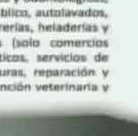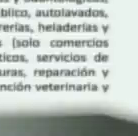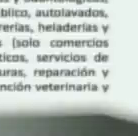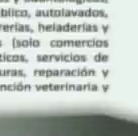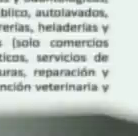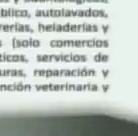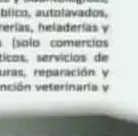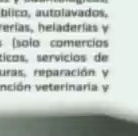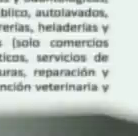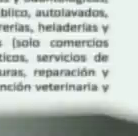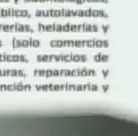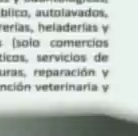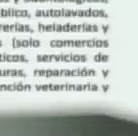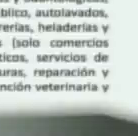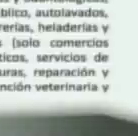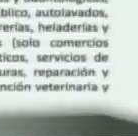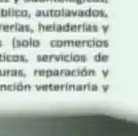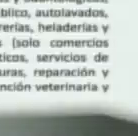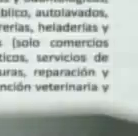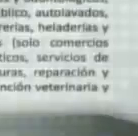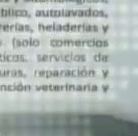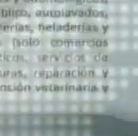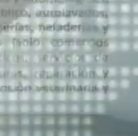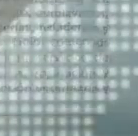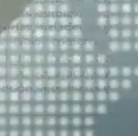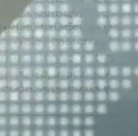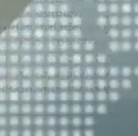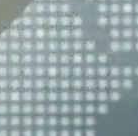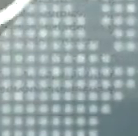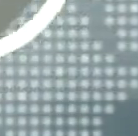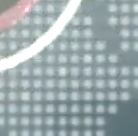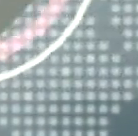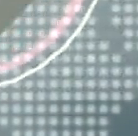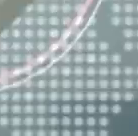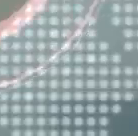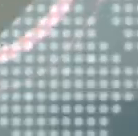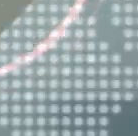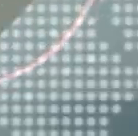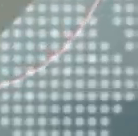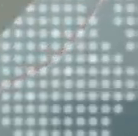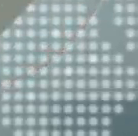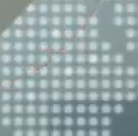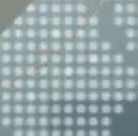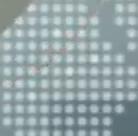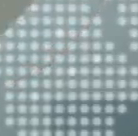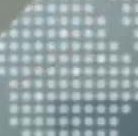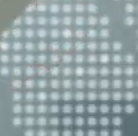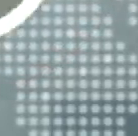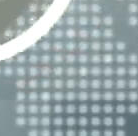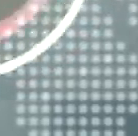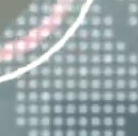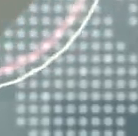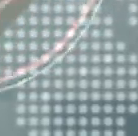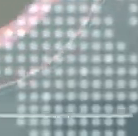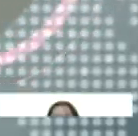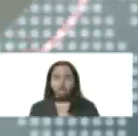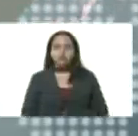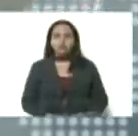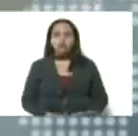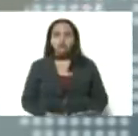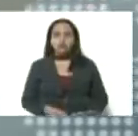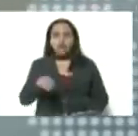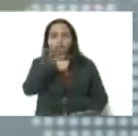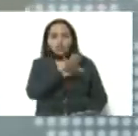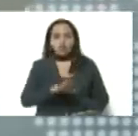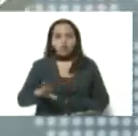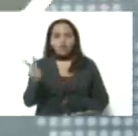en todo el territorio nacional se mantiene la cuarentena para la administración pública por el sector